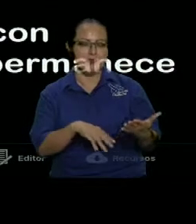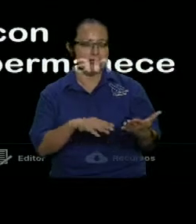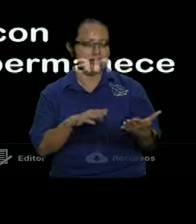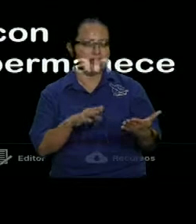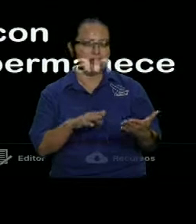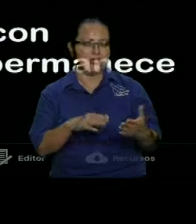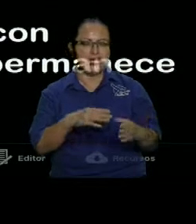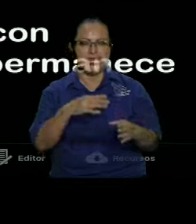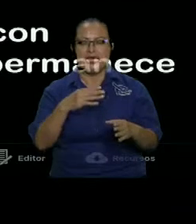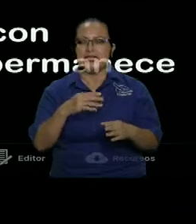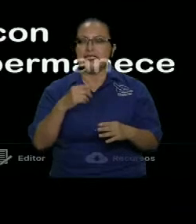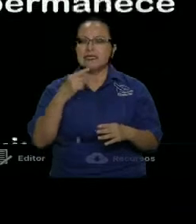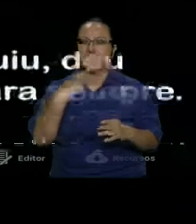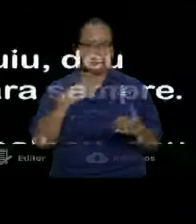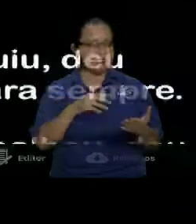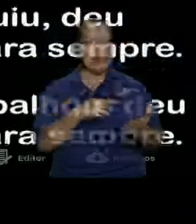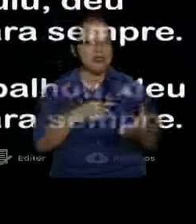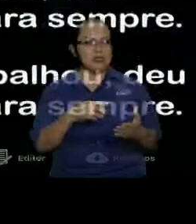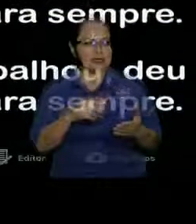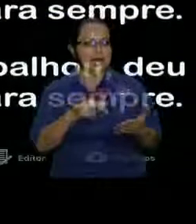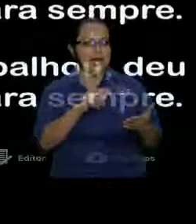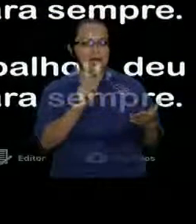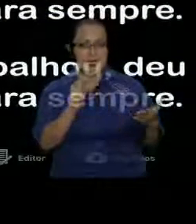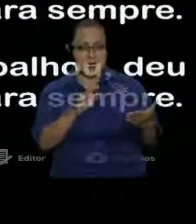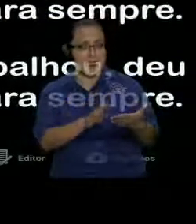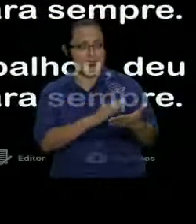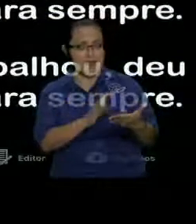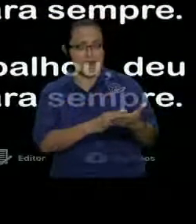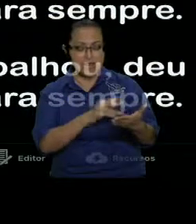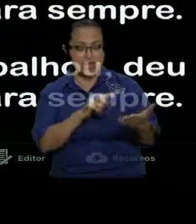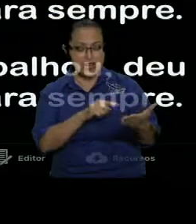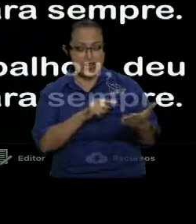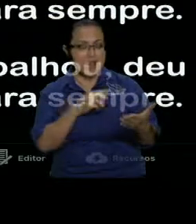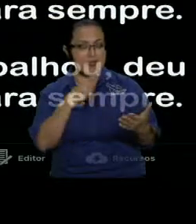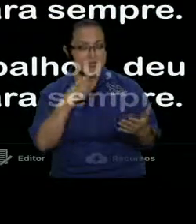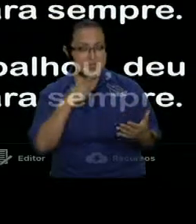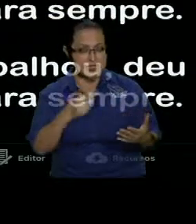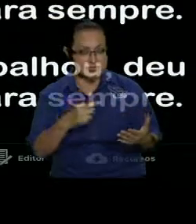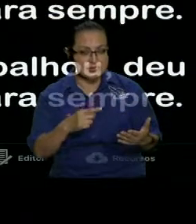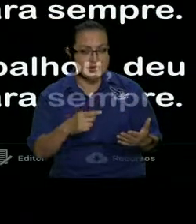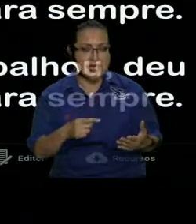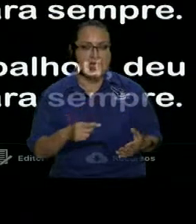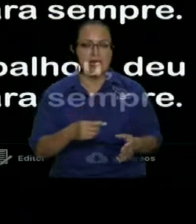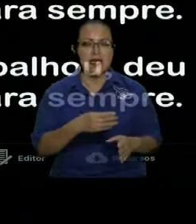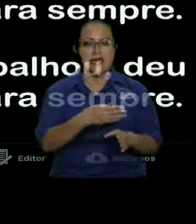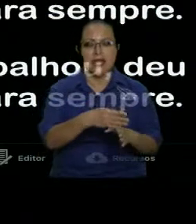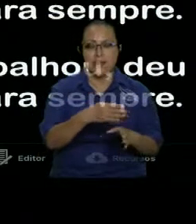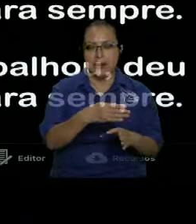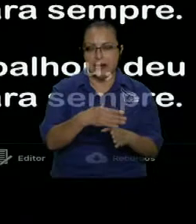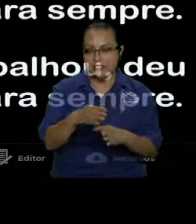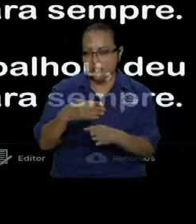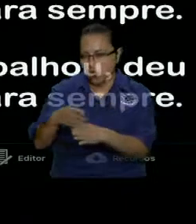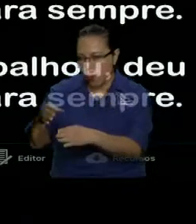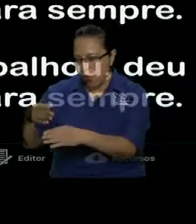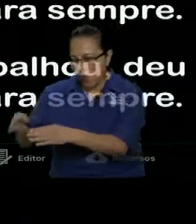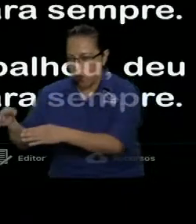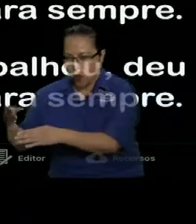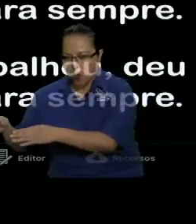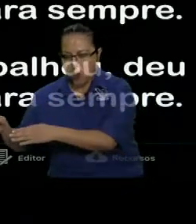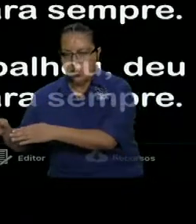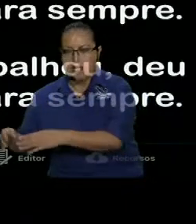sino que hay algunas versiones que dicen, repartió, mire esta, Arca Fernández, y esto no es el concepto